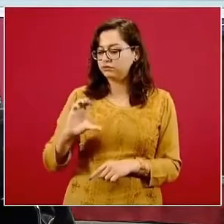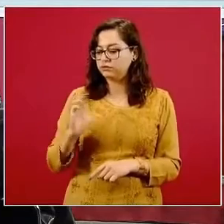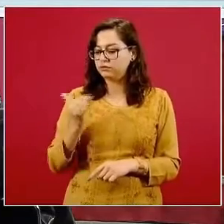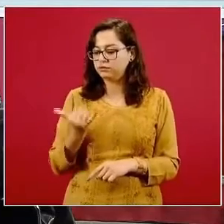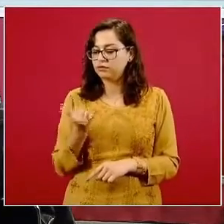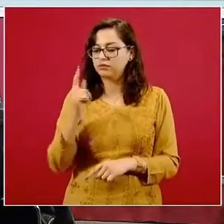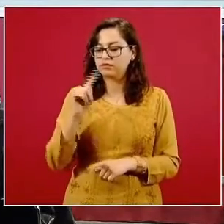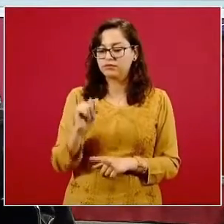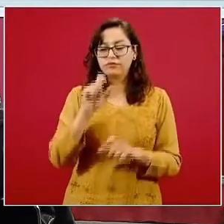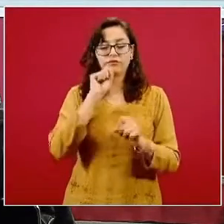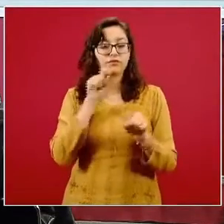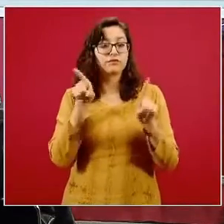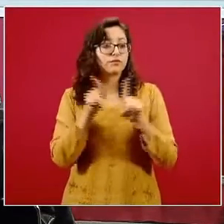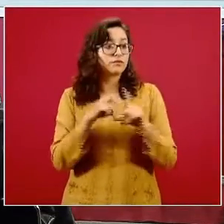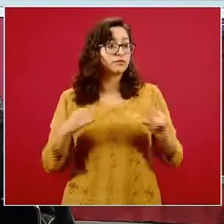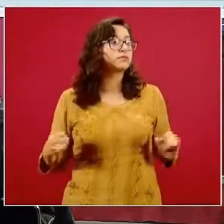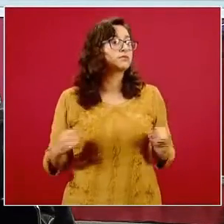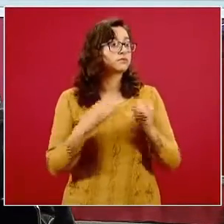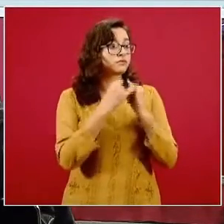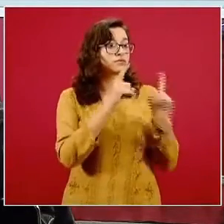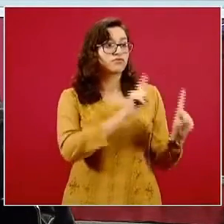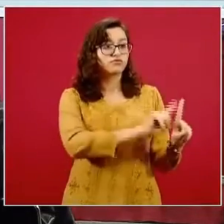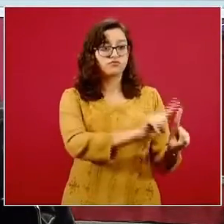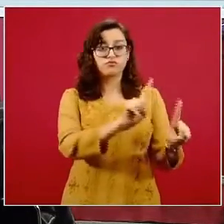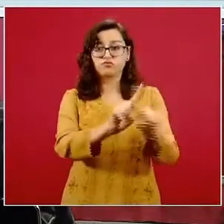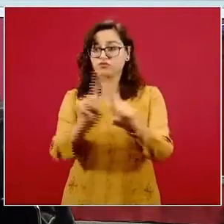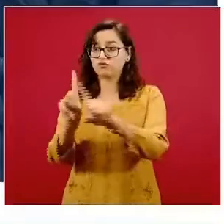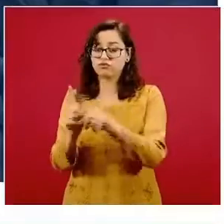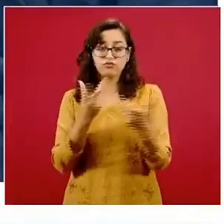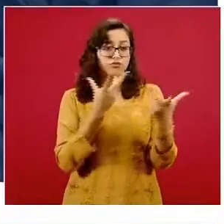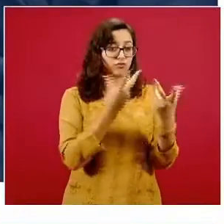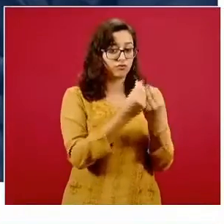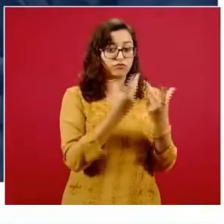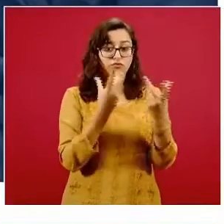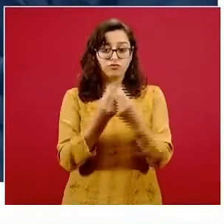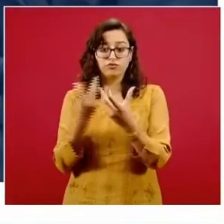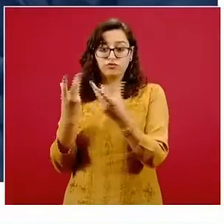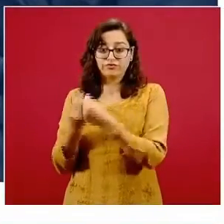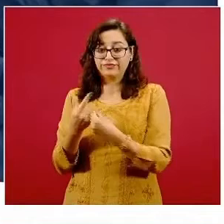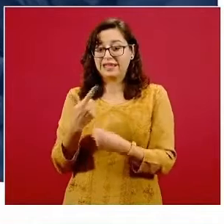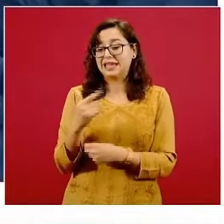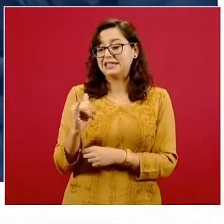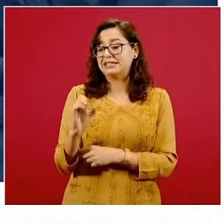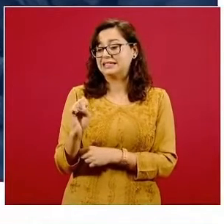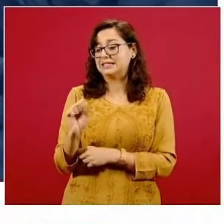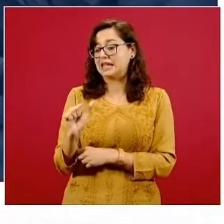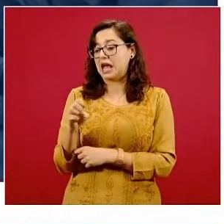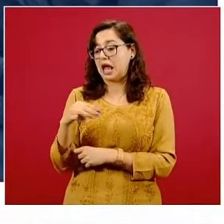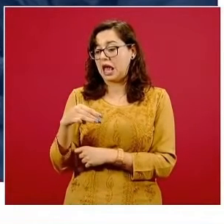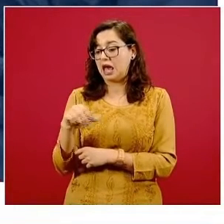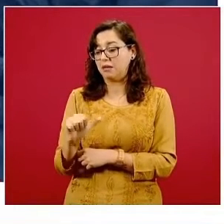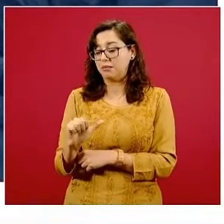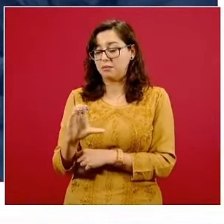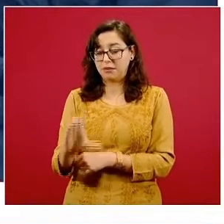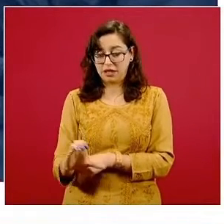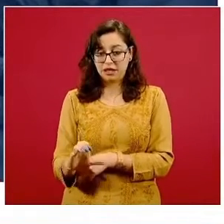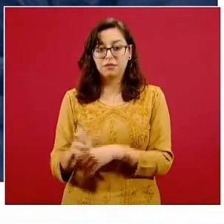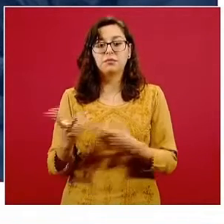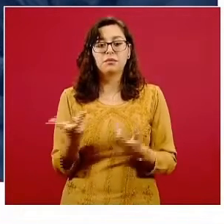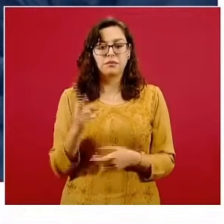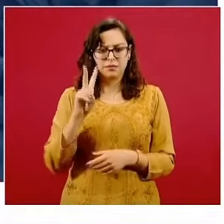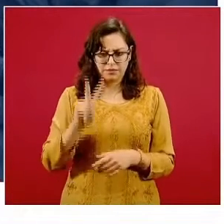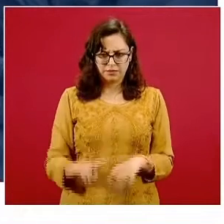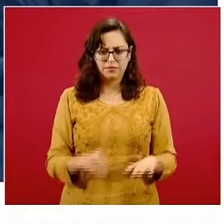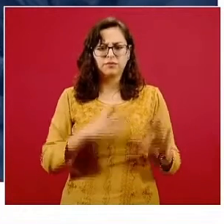con todas las instituciones que forman este grupo institucional de GISAMAC, el CONACYT, comprometido con no solamente